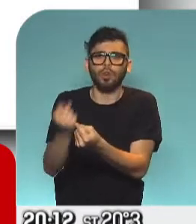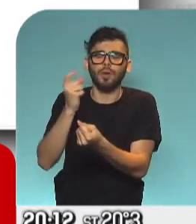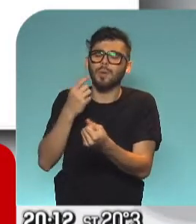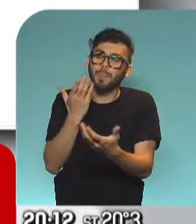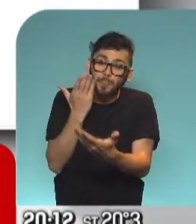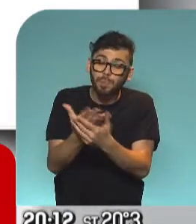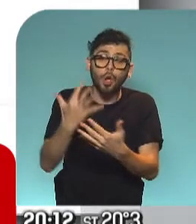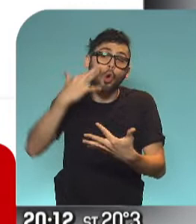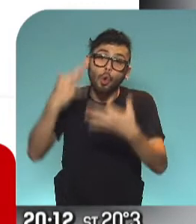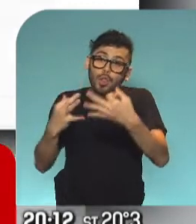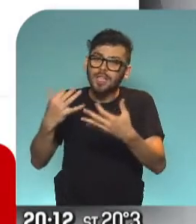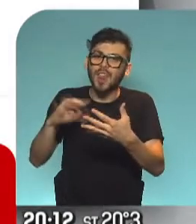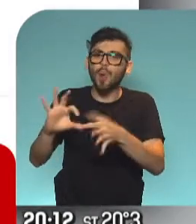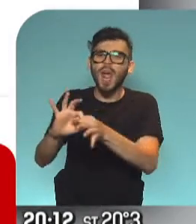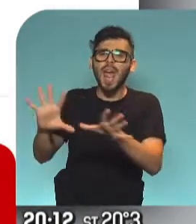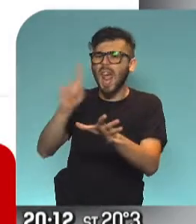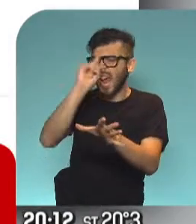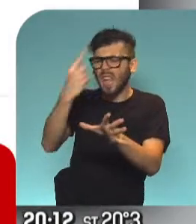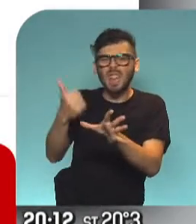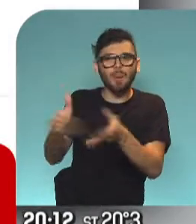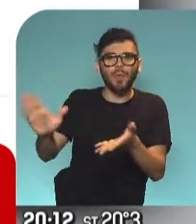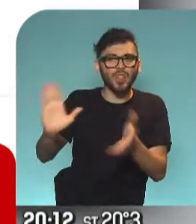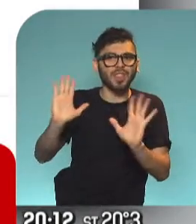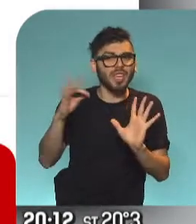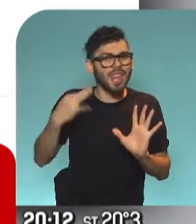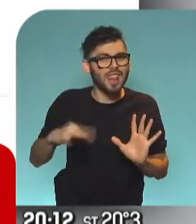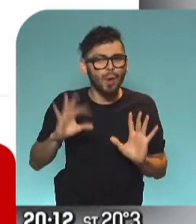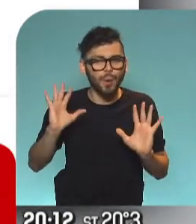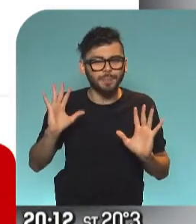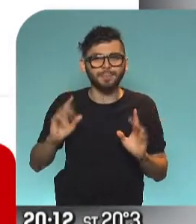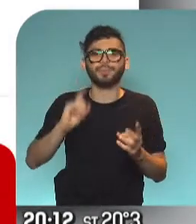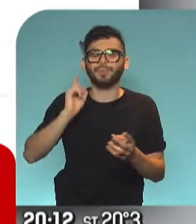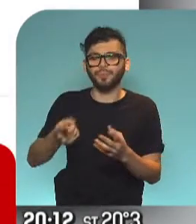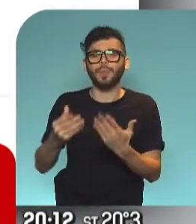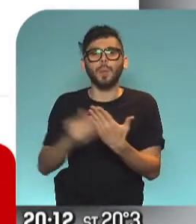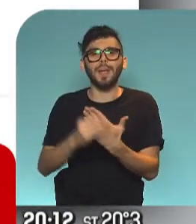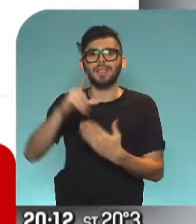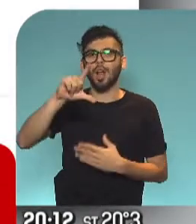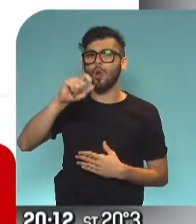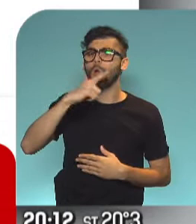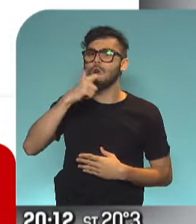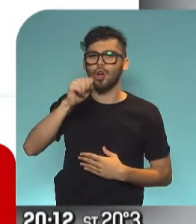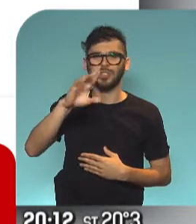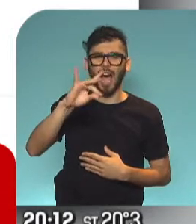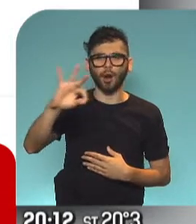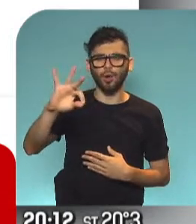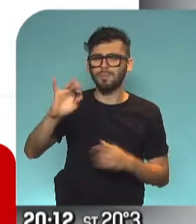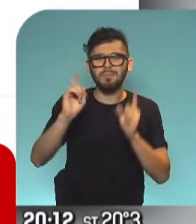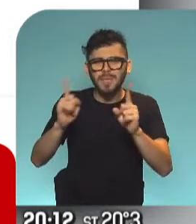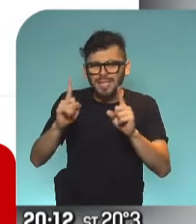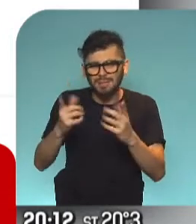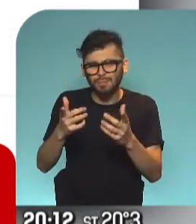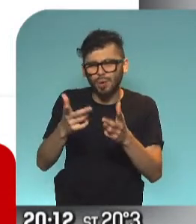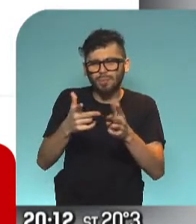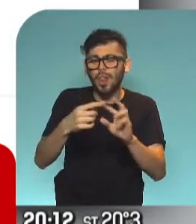justicia independiente. Bueno, también, por supuesto, allí está la ministra Lozardo, también en la misma línea, pide una